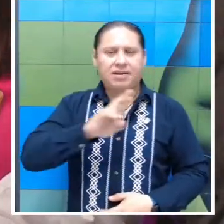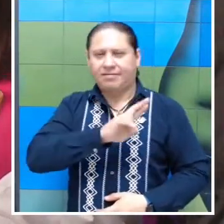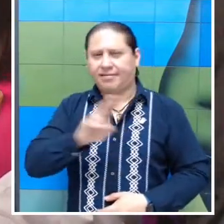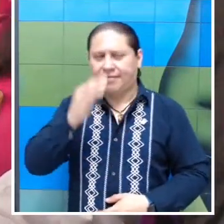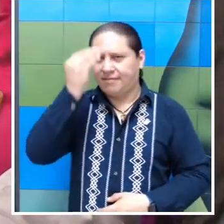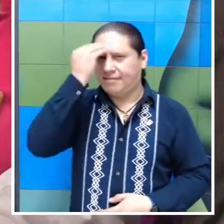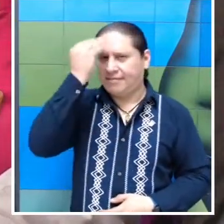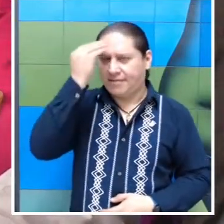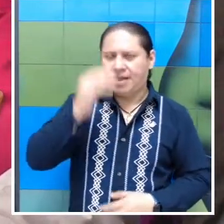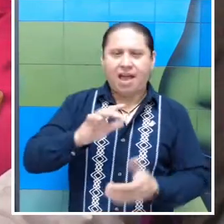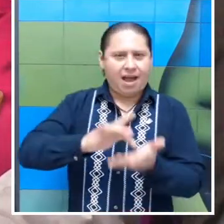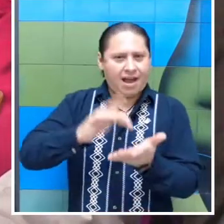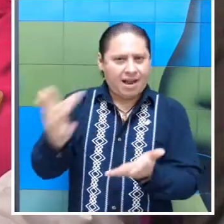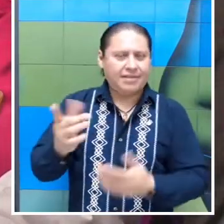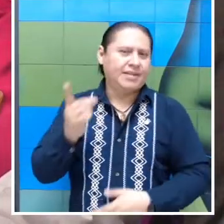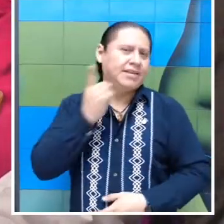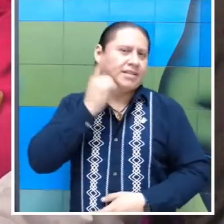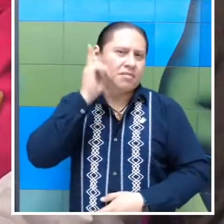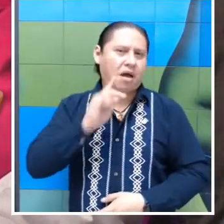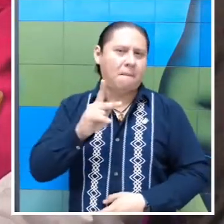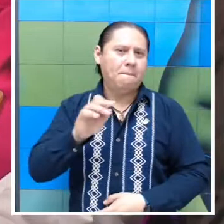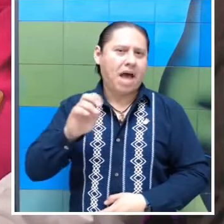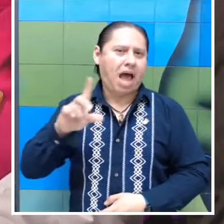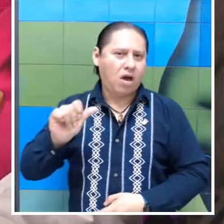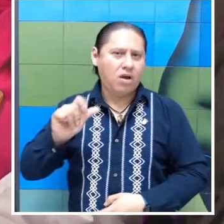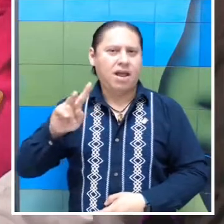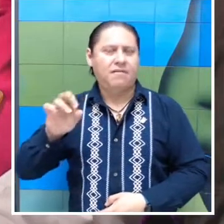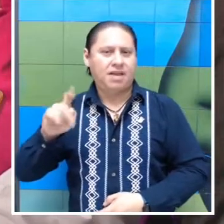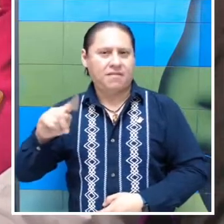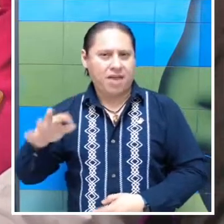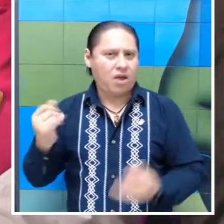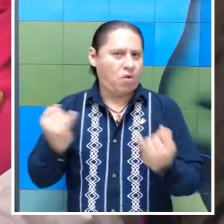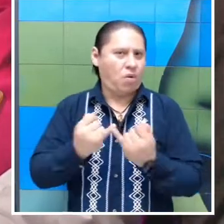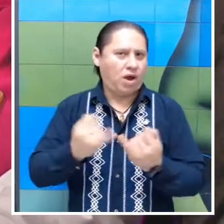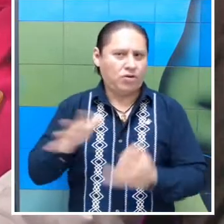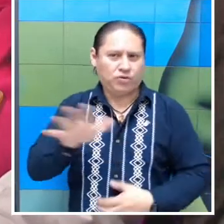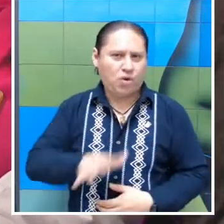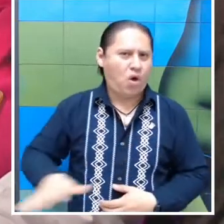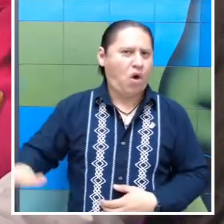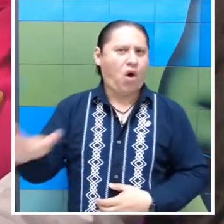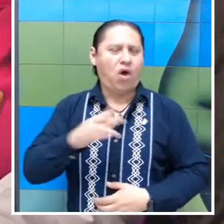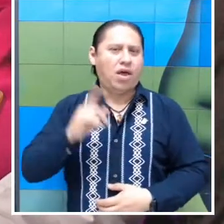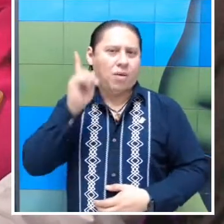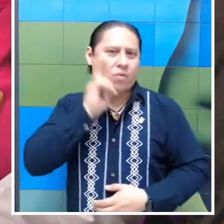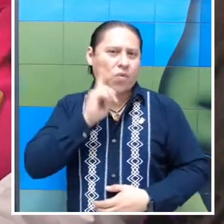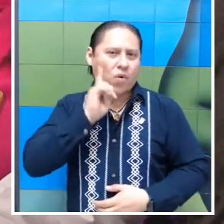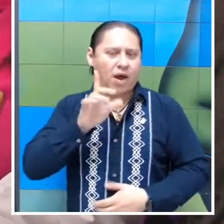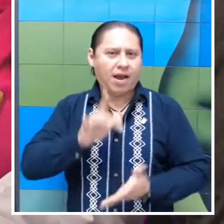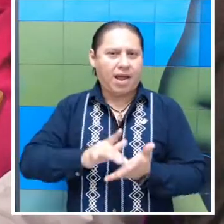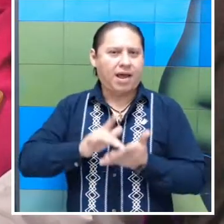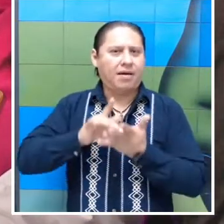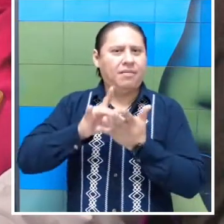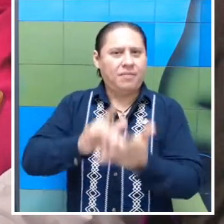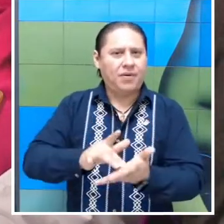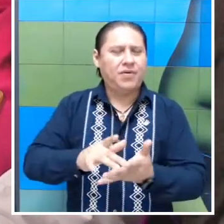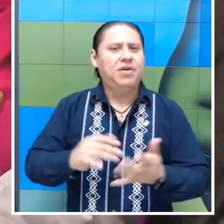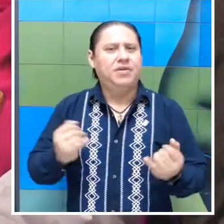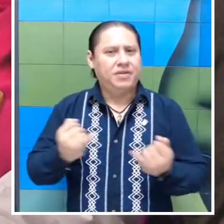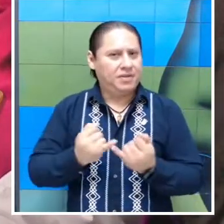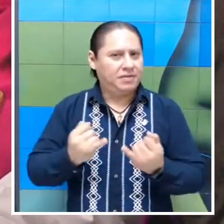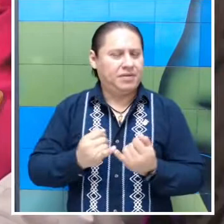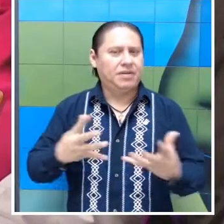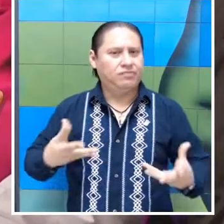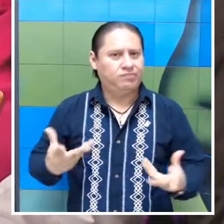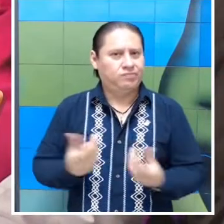gracias a la diputada Paola por esta iniciativa, junto con el voluntariado, con todas las diputadas y los diputados del Congreso, por sumarse